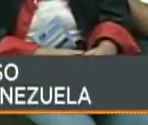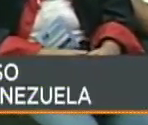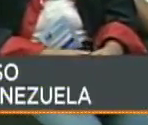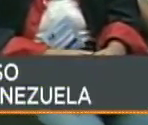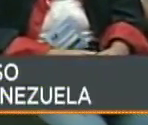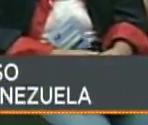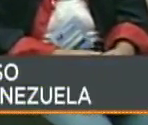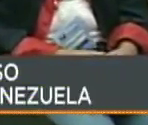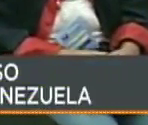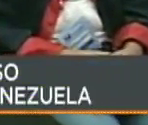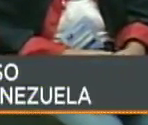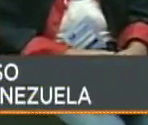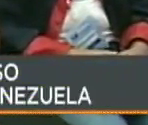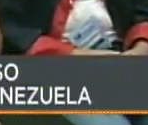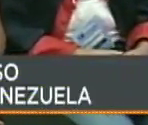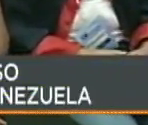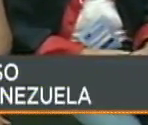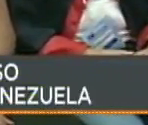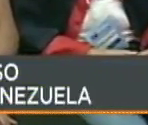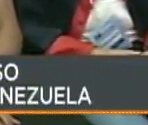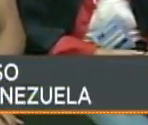él cayó mal en almuerzo